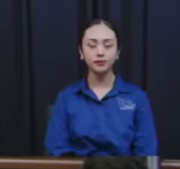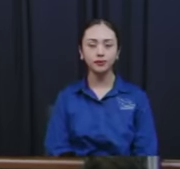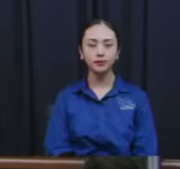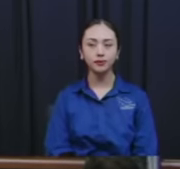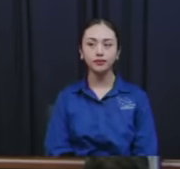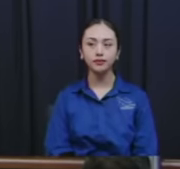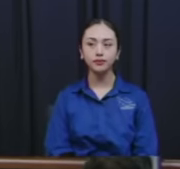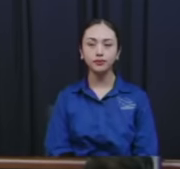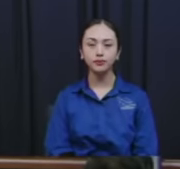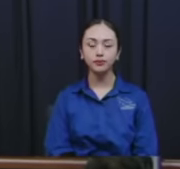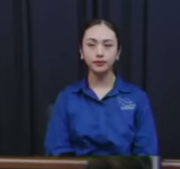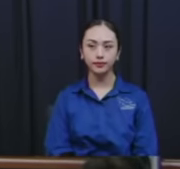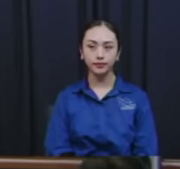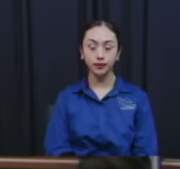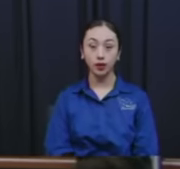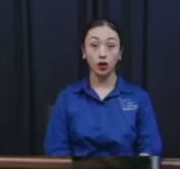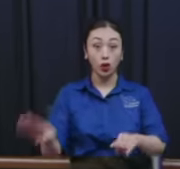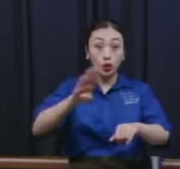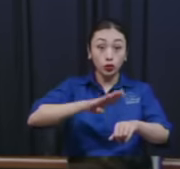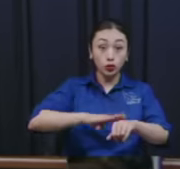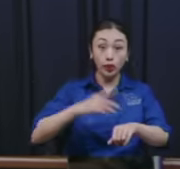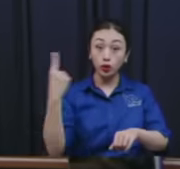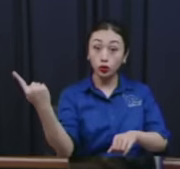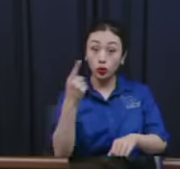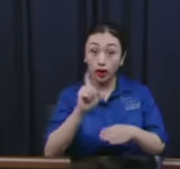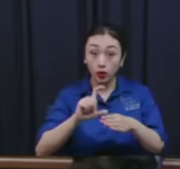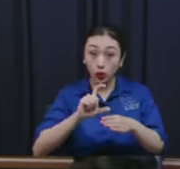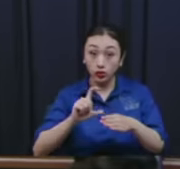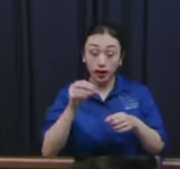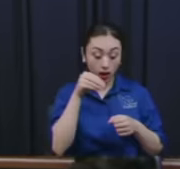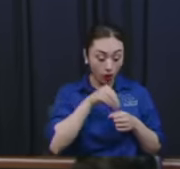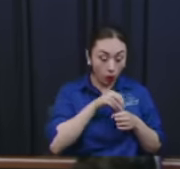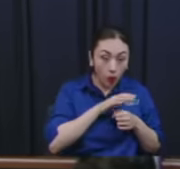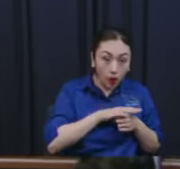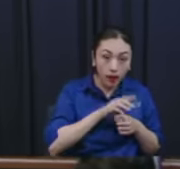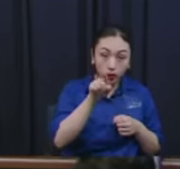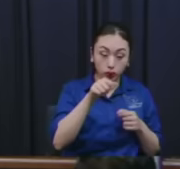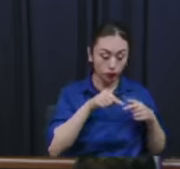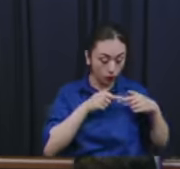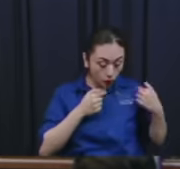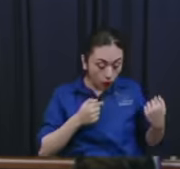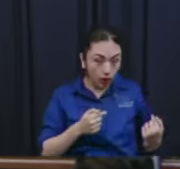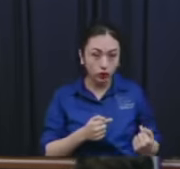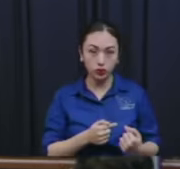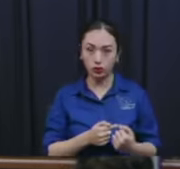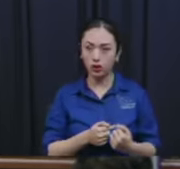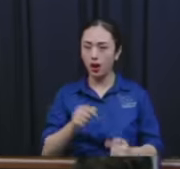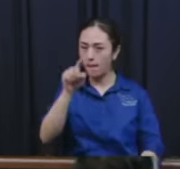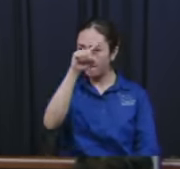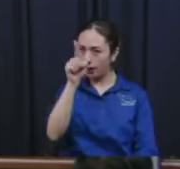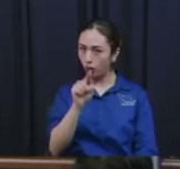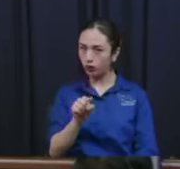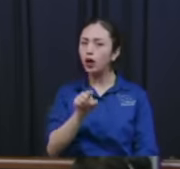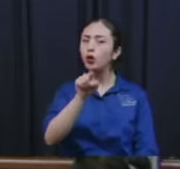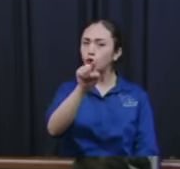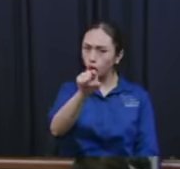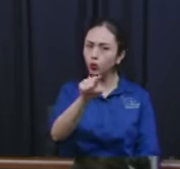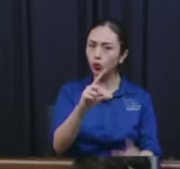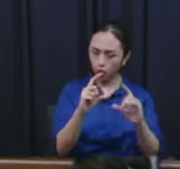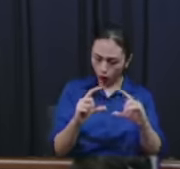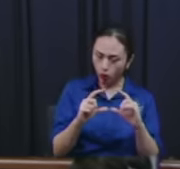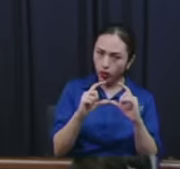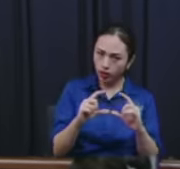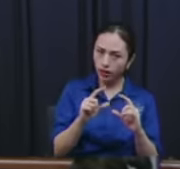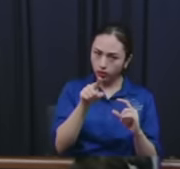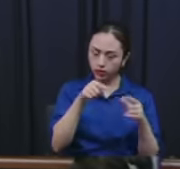salvaron sobre toda cosa guardada Guarda tu corazón será que estás guardando tu corazón será que estás vigilando